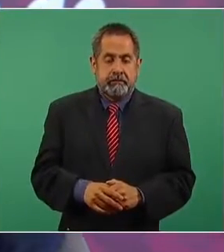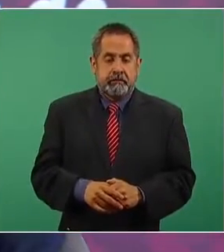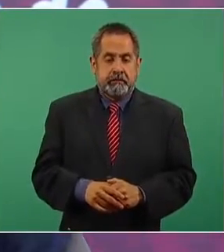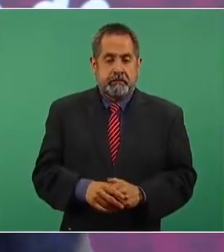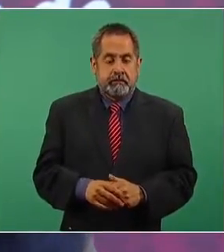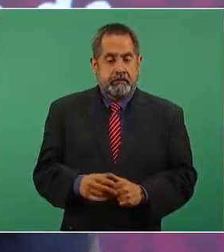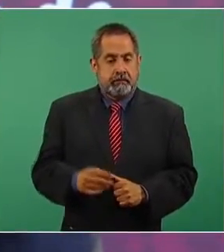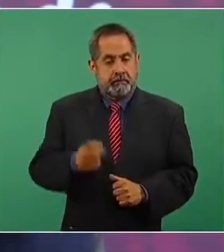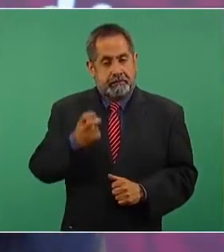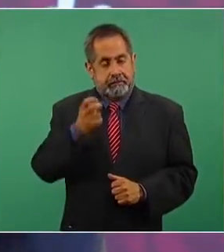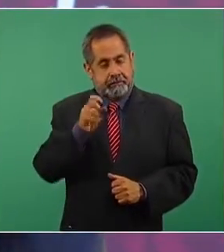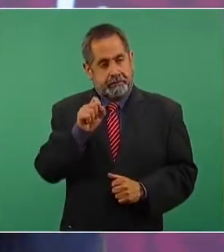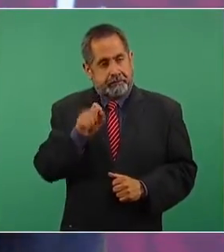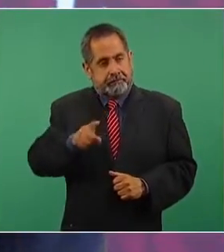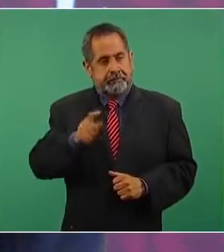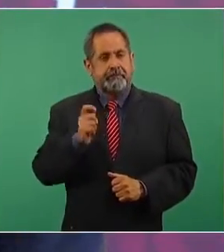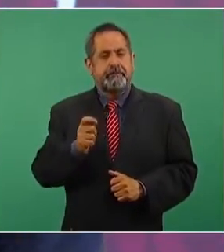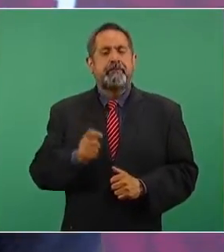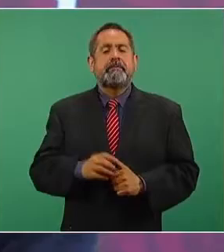Así